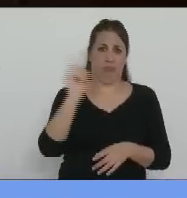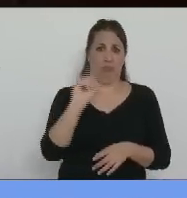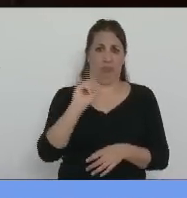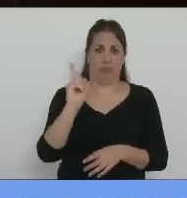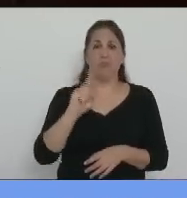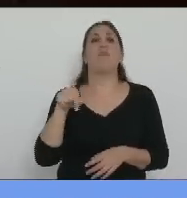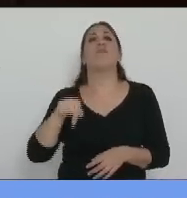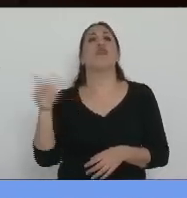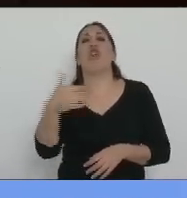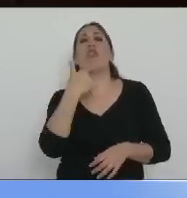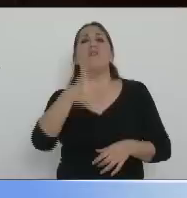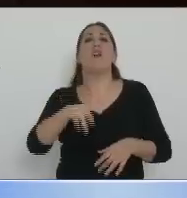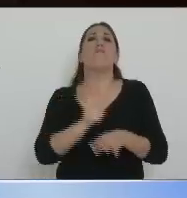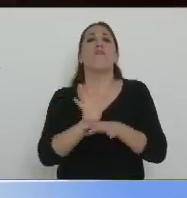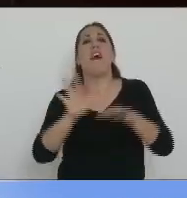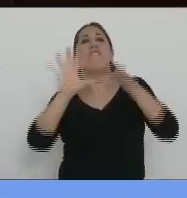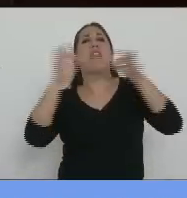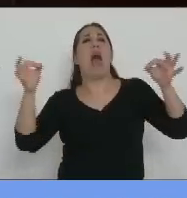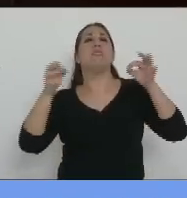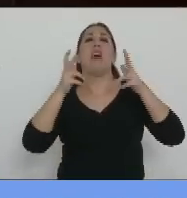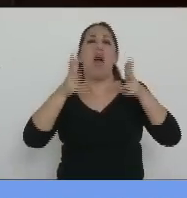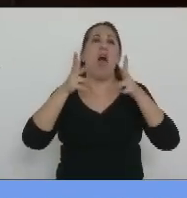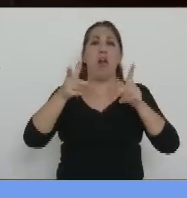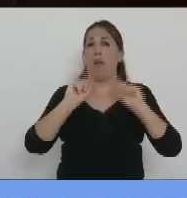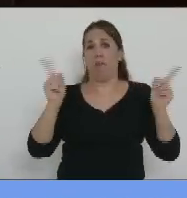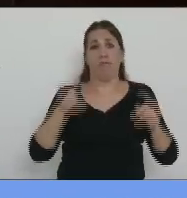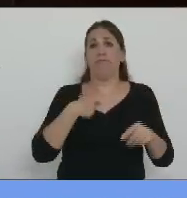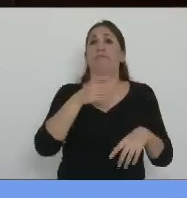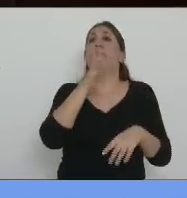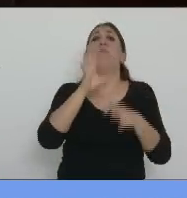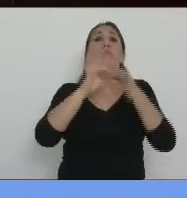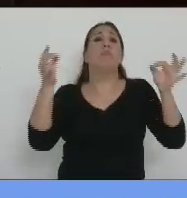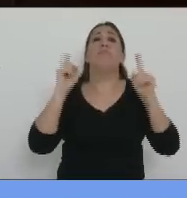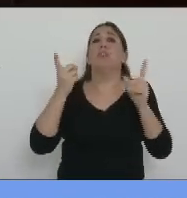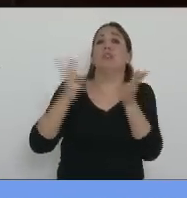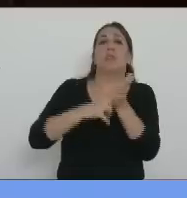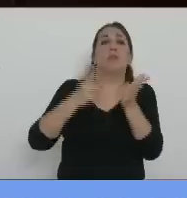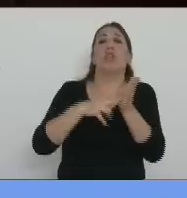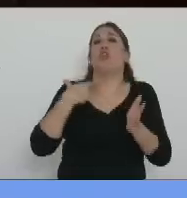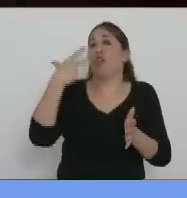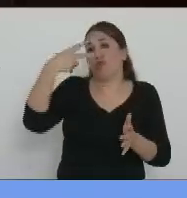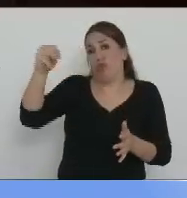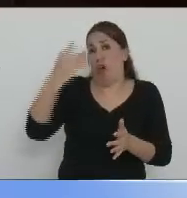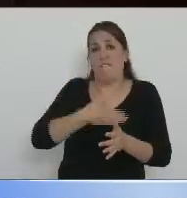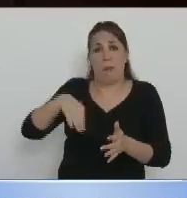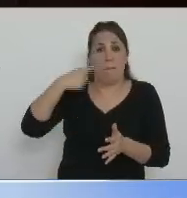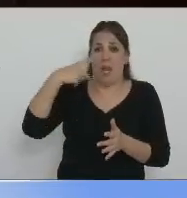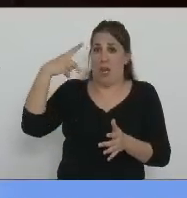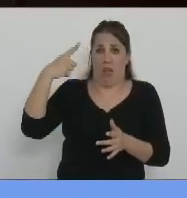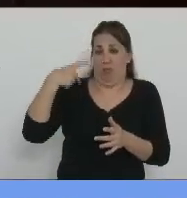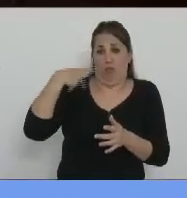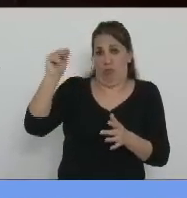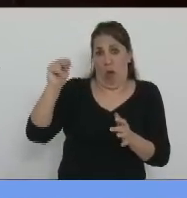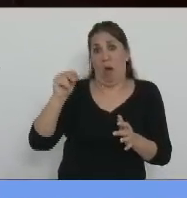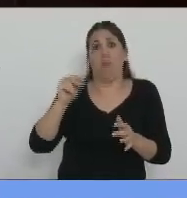bueno mire si es cierto nosotros tenemos logan por ejemplo no al fondo monetario internacional bueno podrían tener otro logan que diga así al fondo monetario